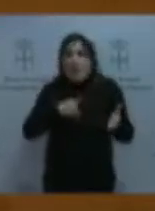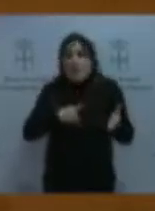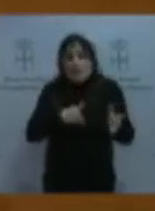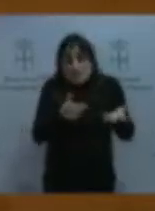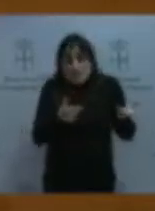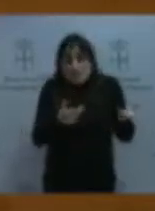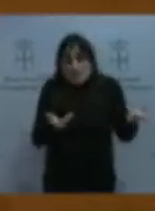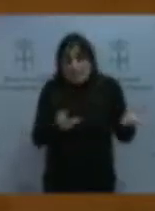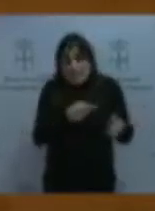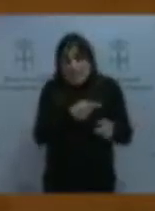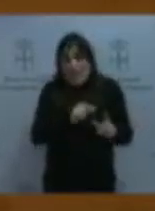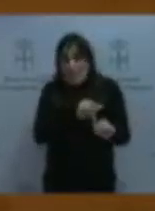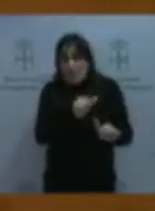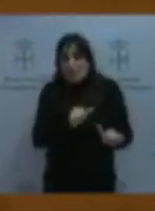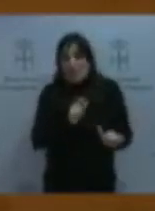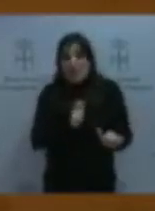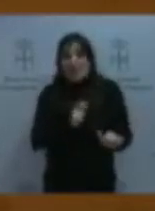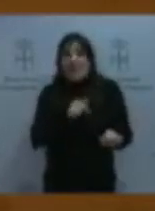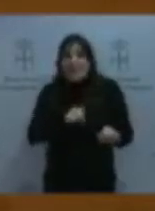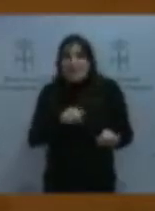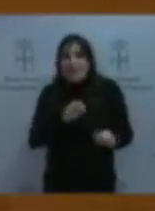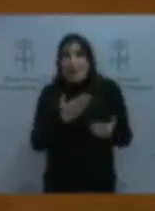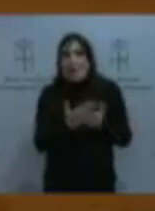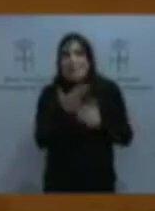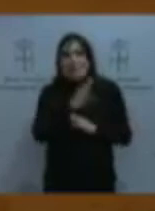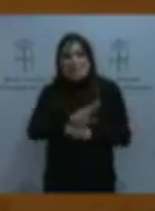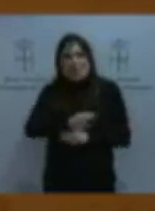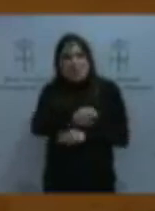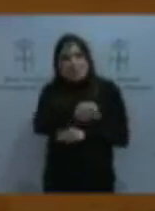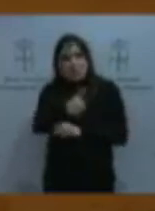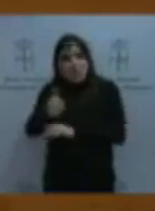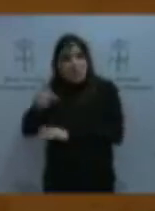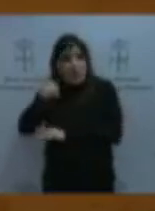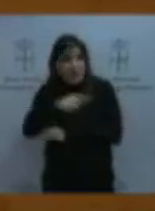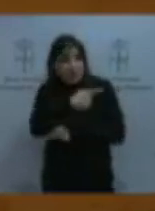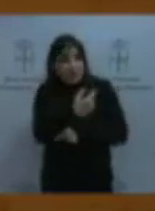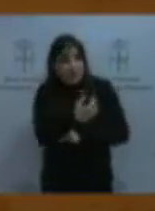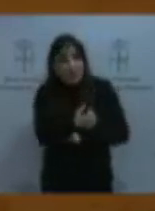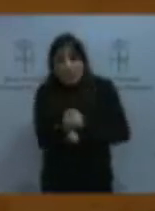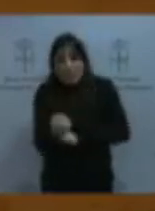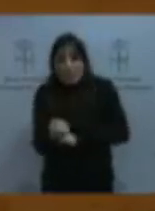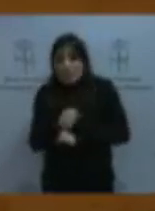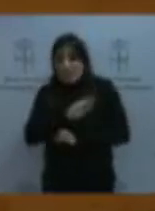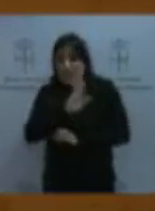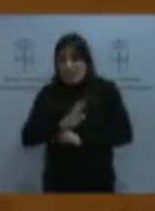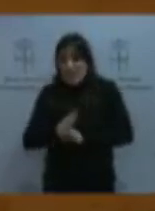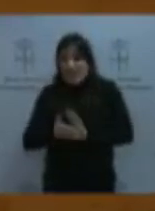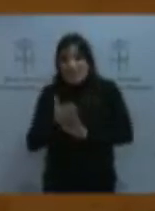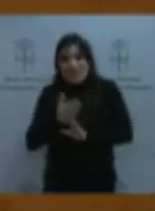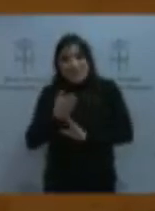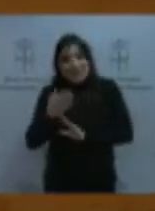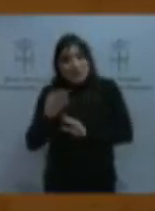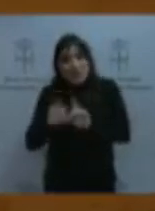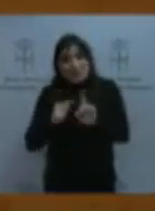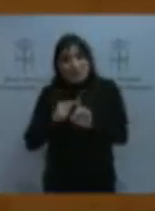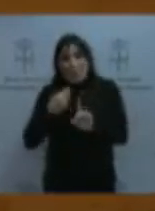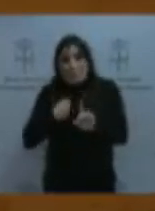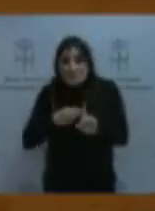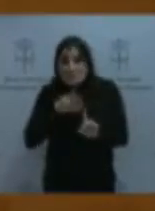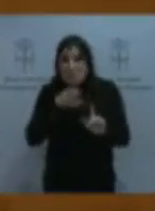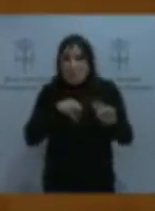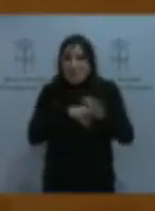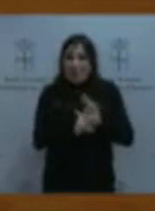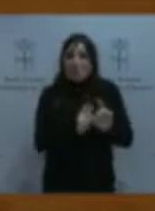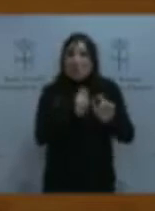las proposiciones aprobadas en este Parlamento que van en la misma dirección, la de proveer de medios a la Administración de Justicia. Pero